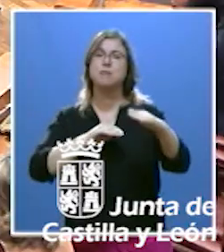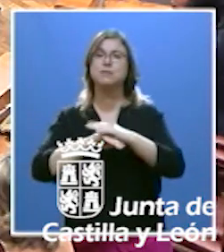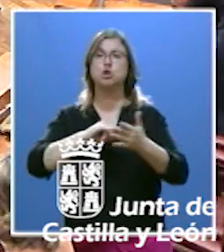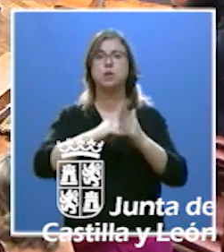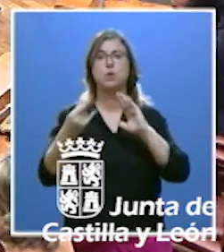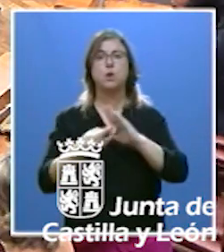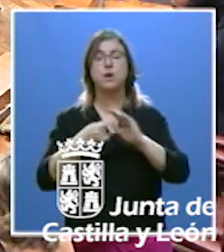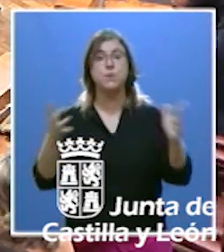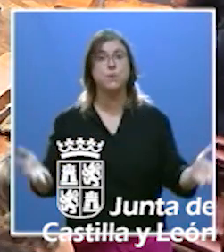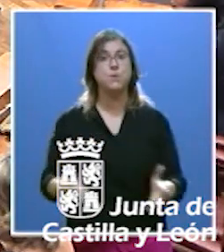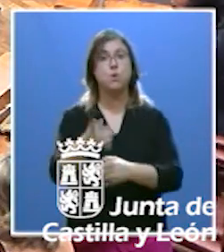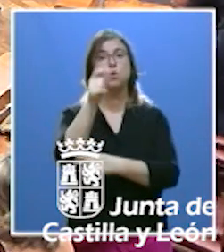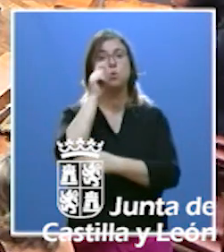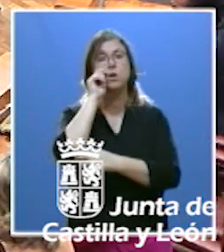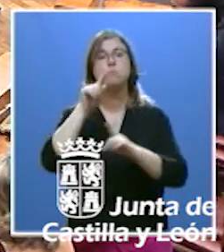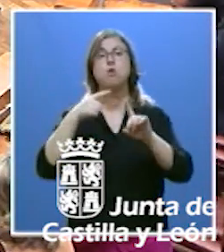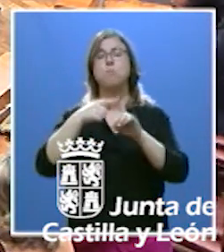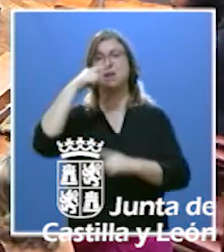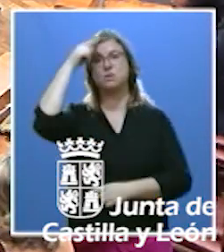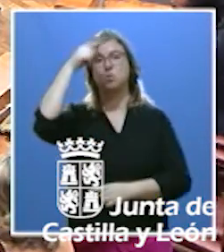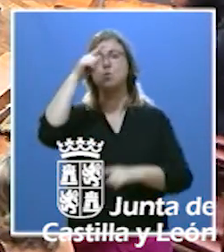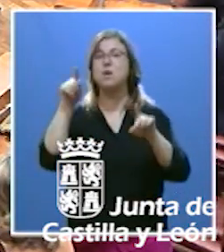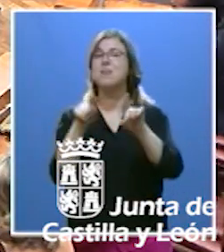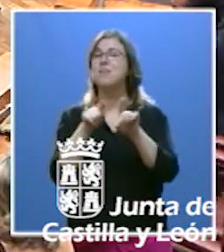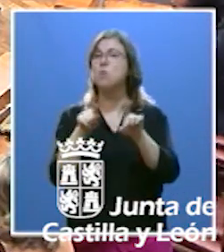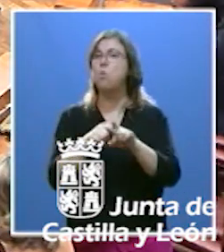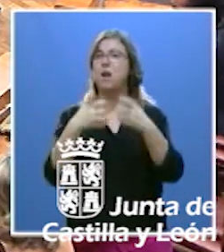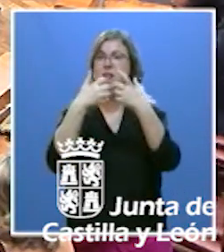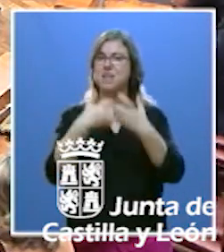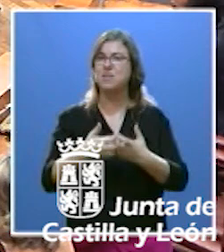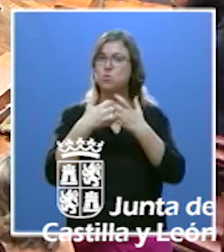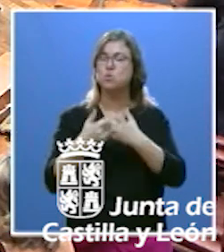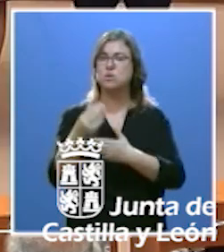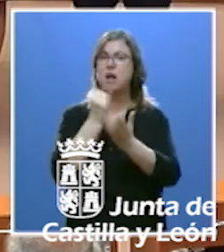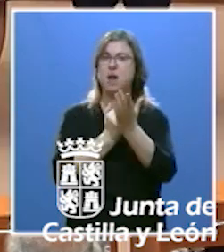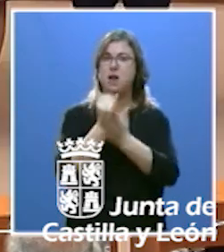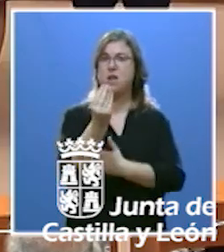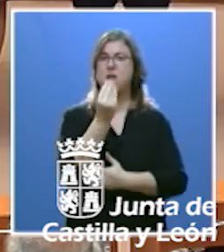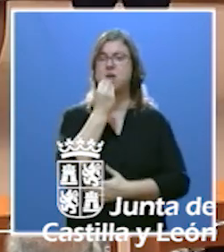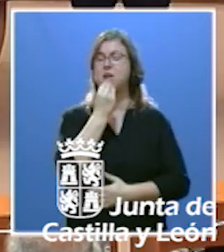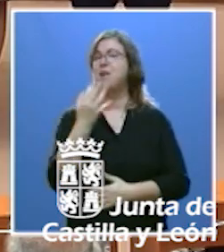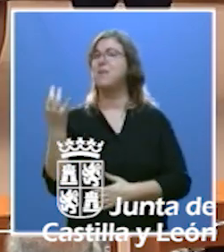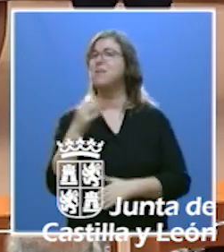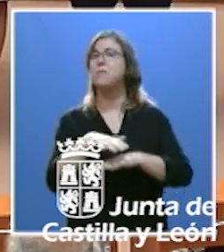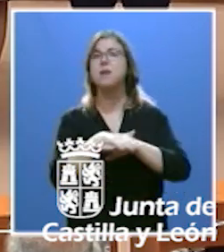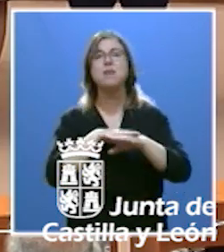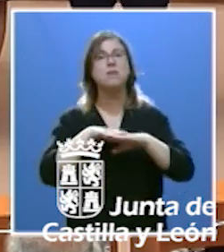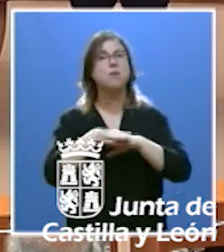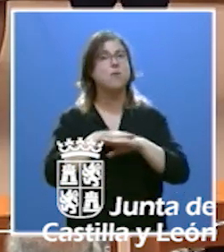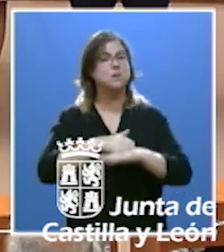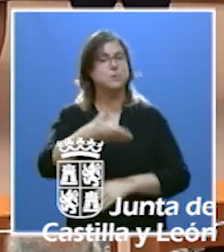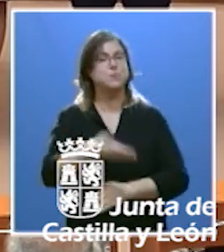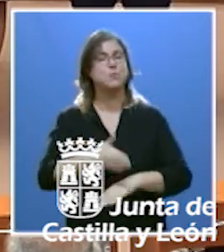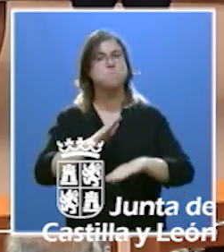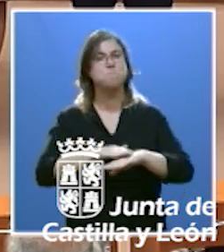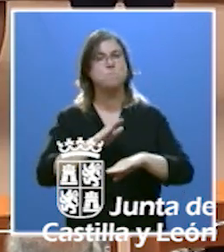fomento del turismo y la cultura, así como la industria agroalimentaria, deben ser algunos ejes fundamentales